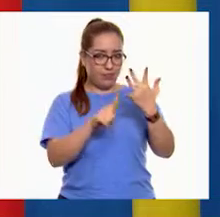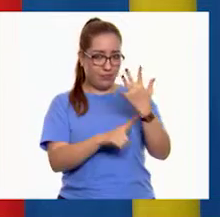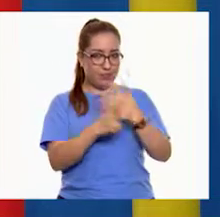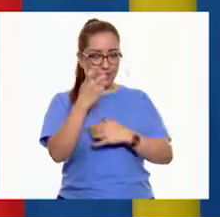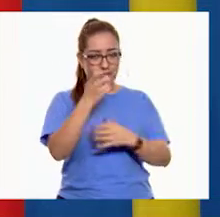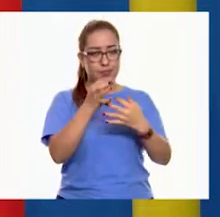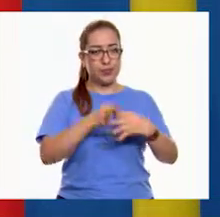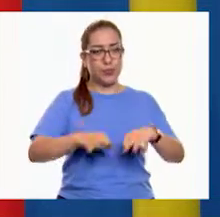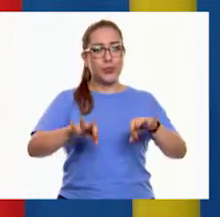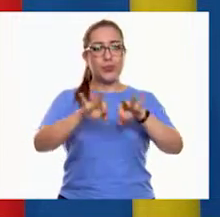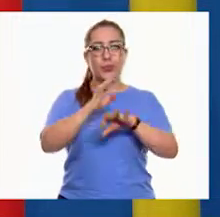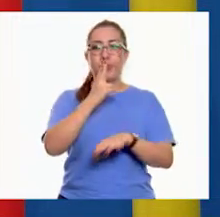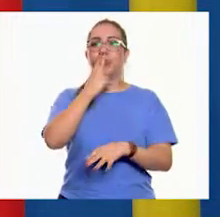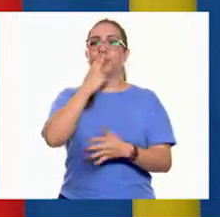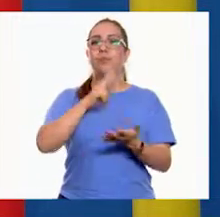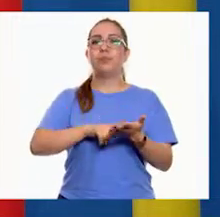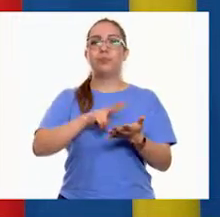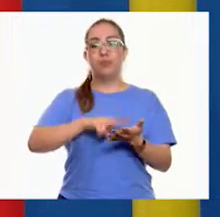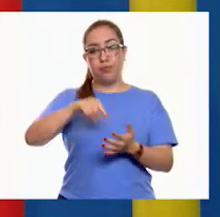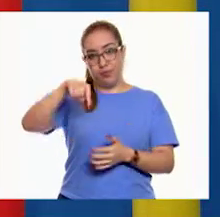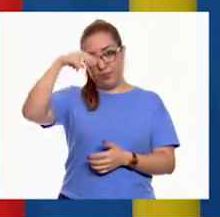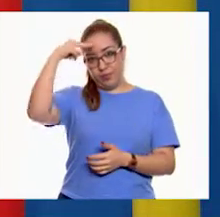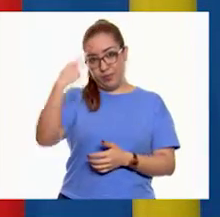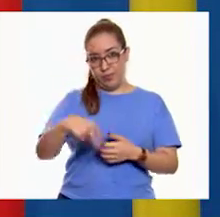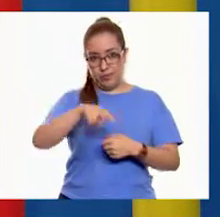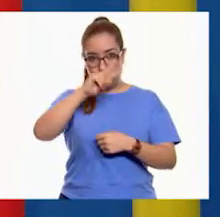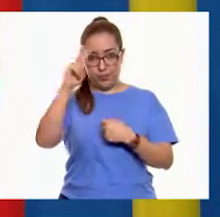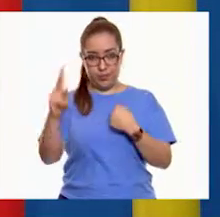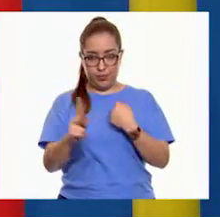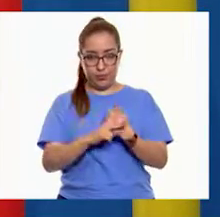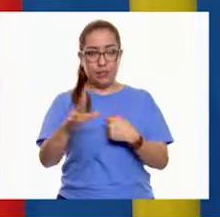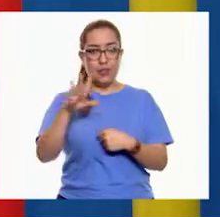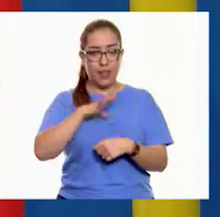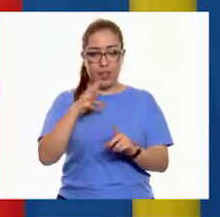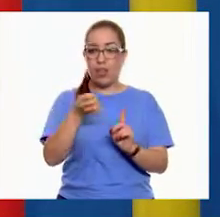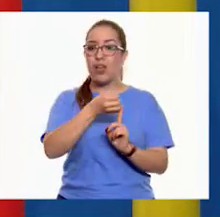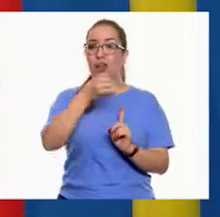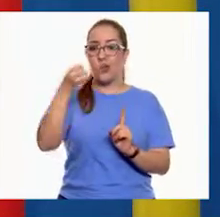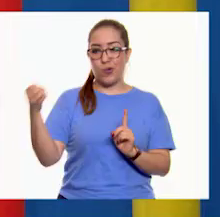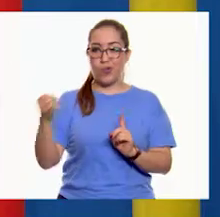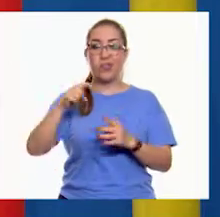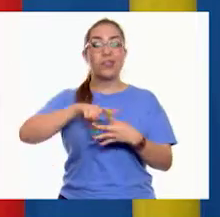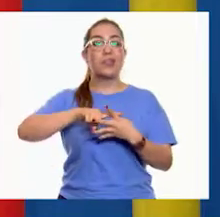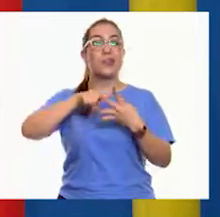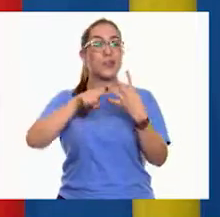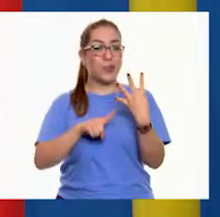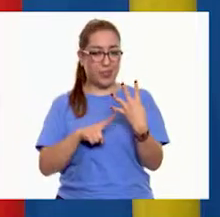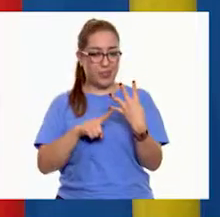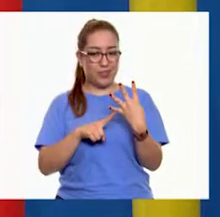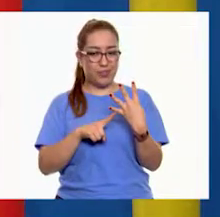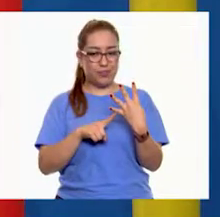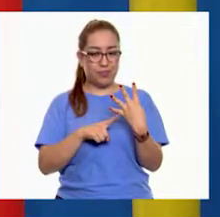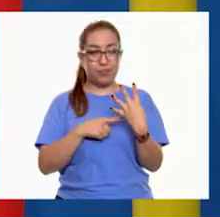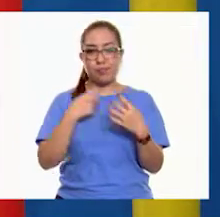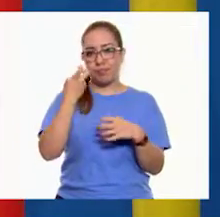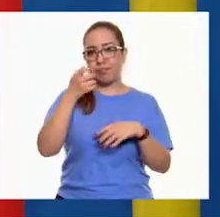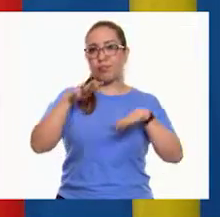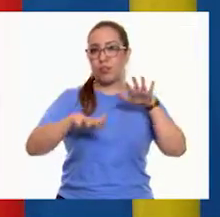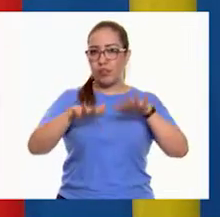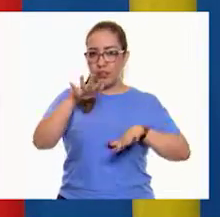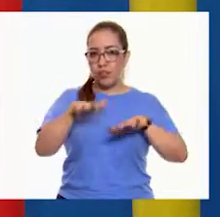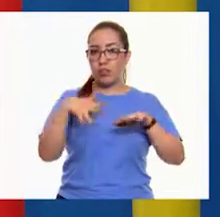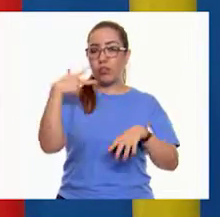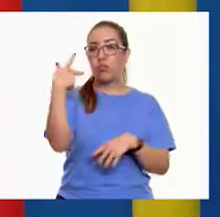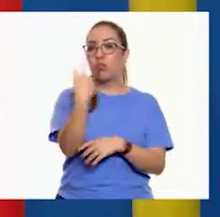para darle un orden temático a nuestros acontecimientos, los hemos organizado en 4 clasificaciones de acuerdo al ámbito donde se da su